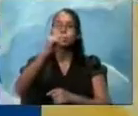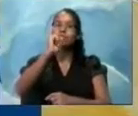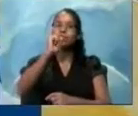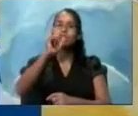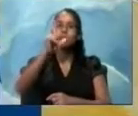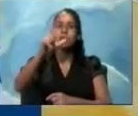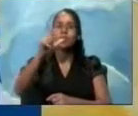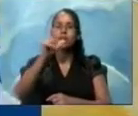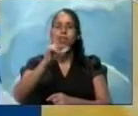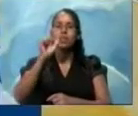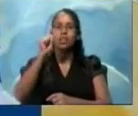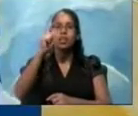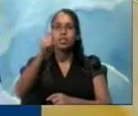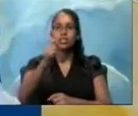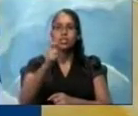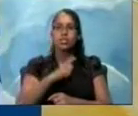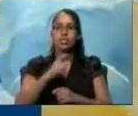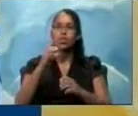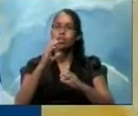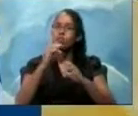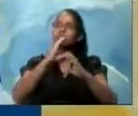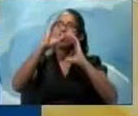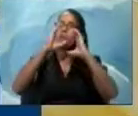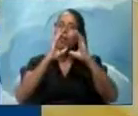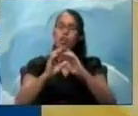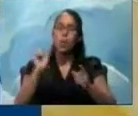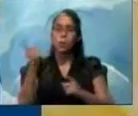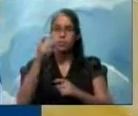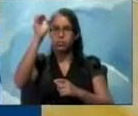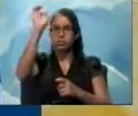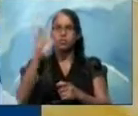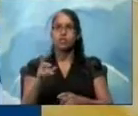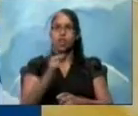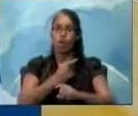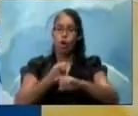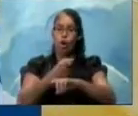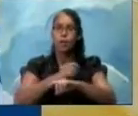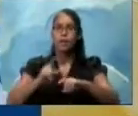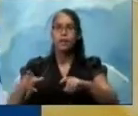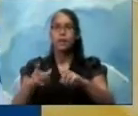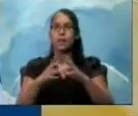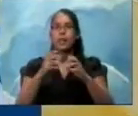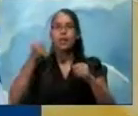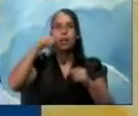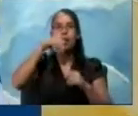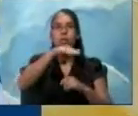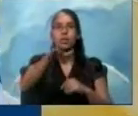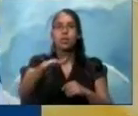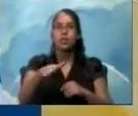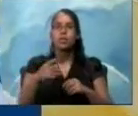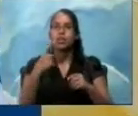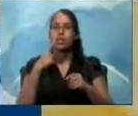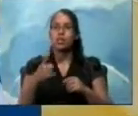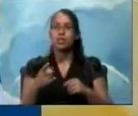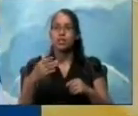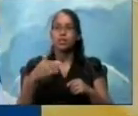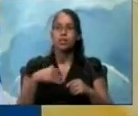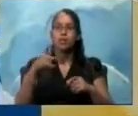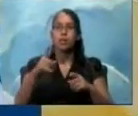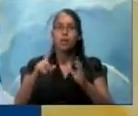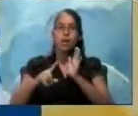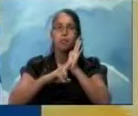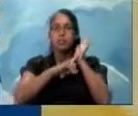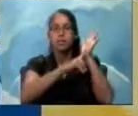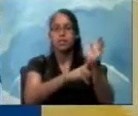los principales sacerdotes, a los gobernantes y al pueblo, les dijo: me habéis